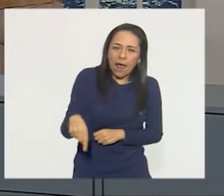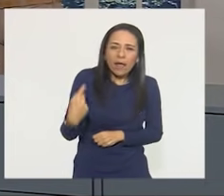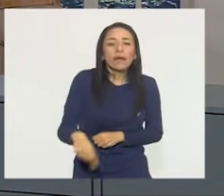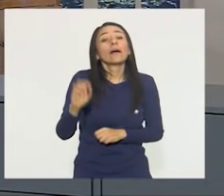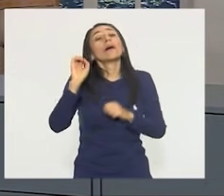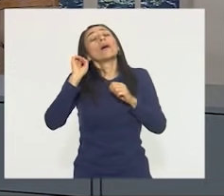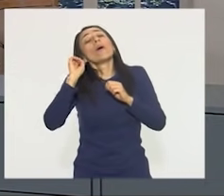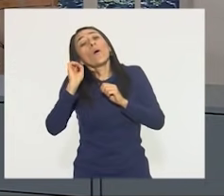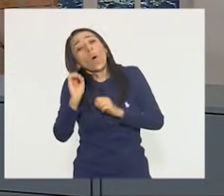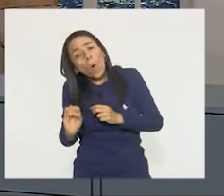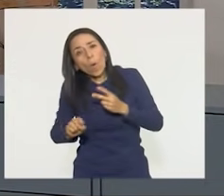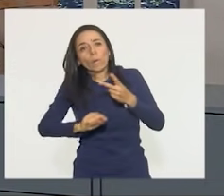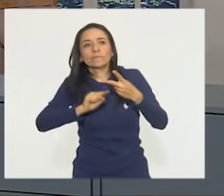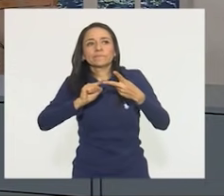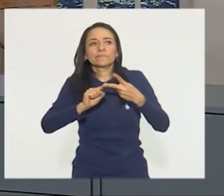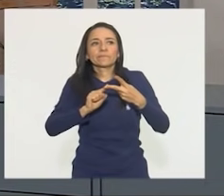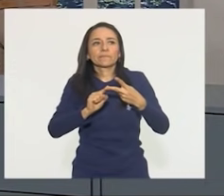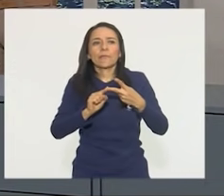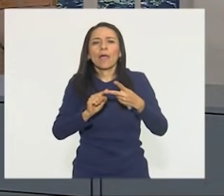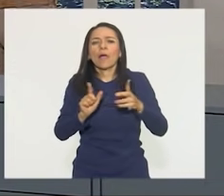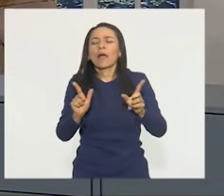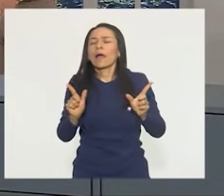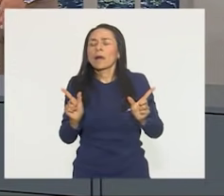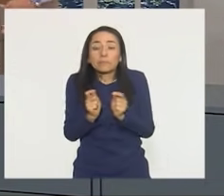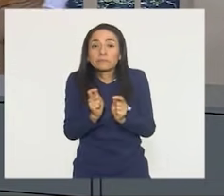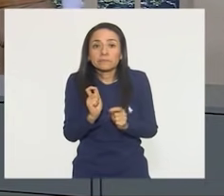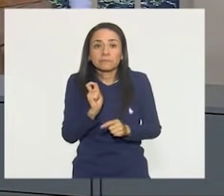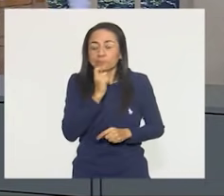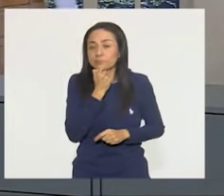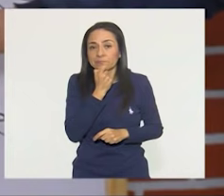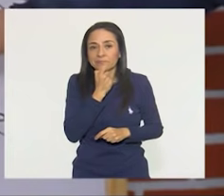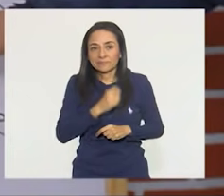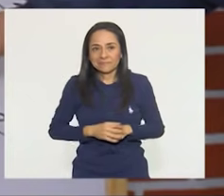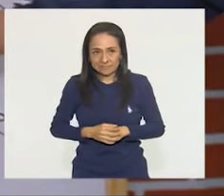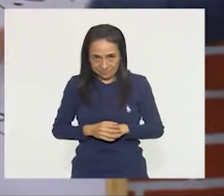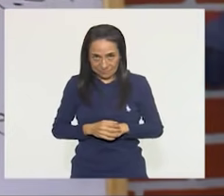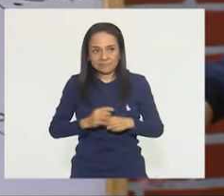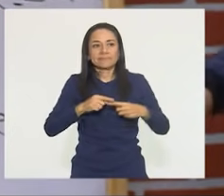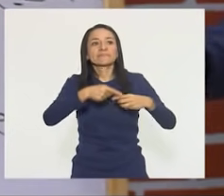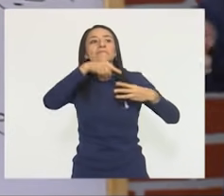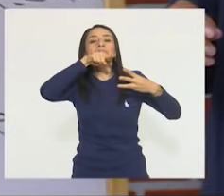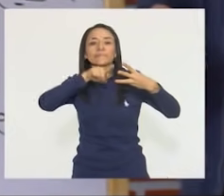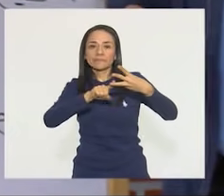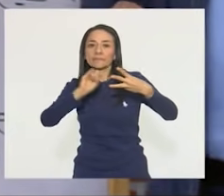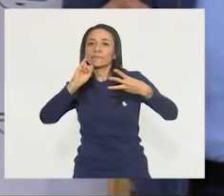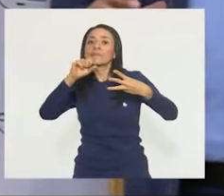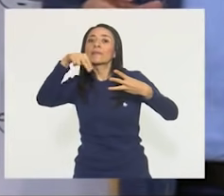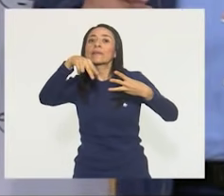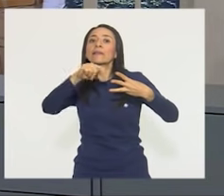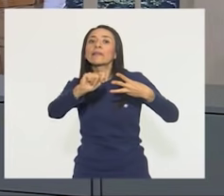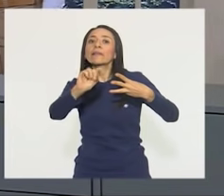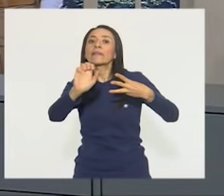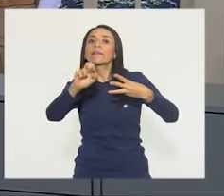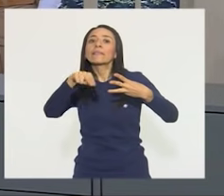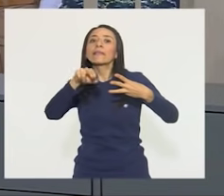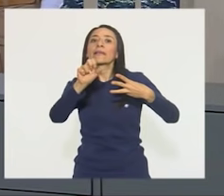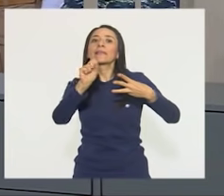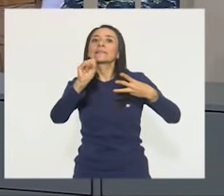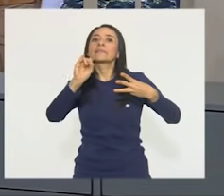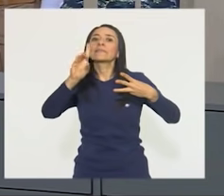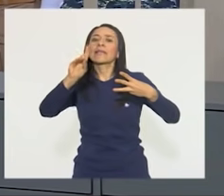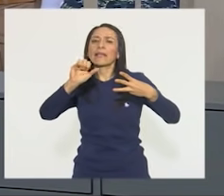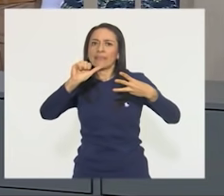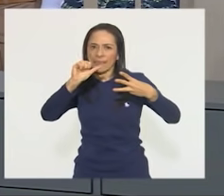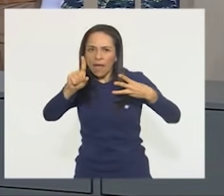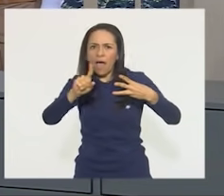o puede ser corto. Eso. Exacto. Puede tener una intensidad fuerte o